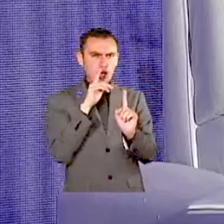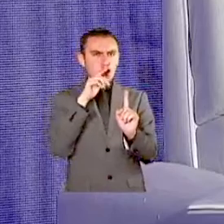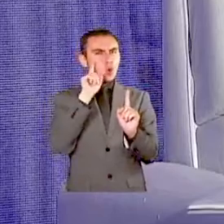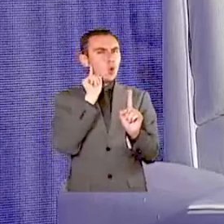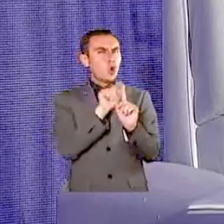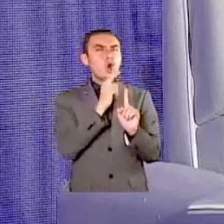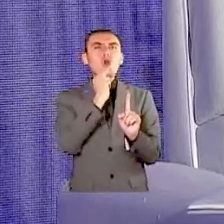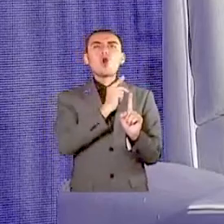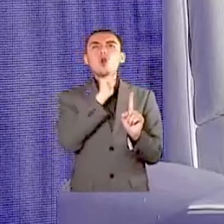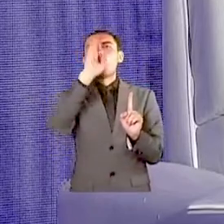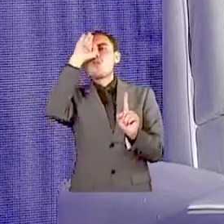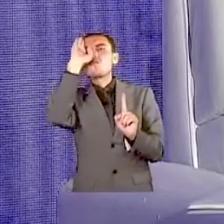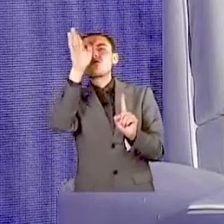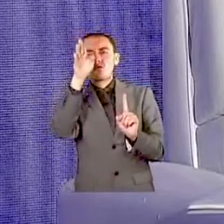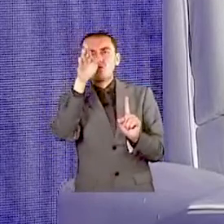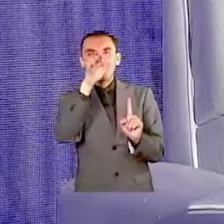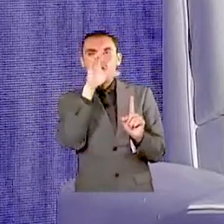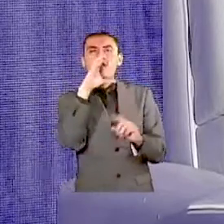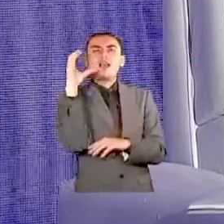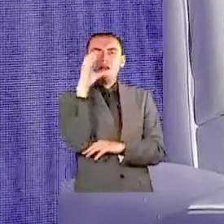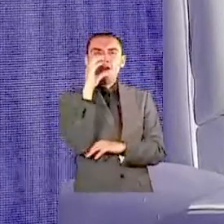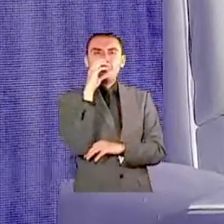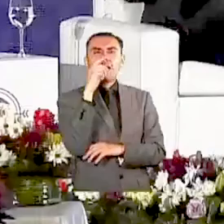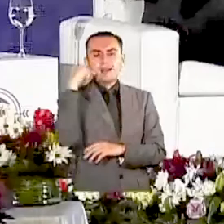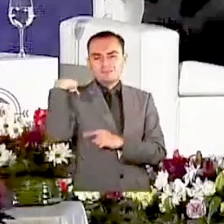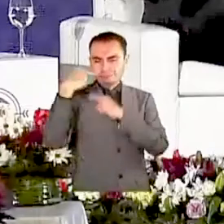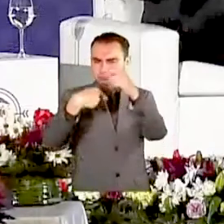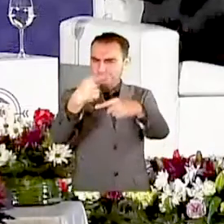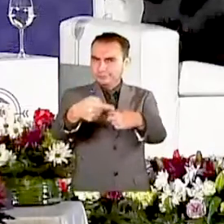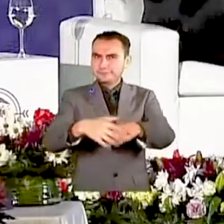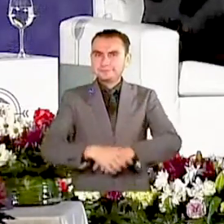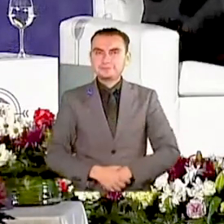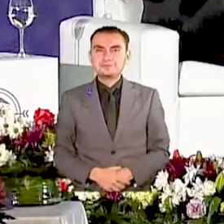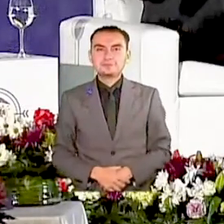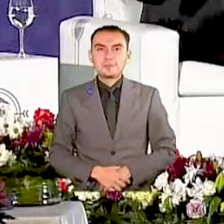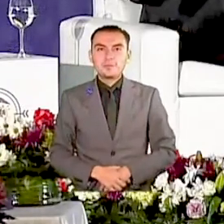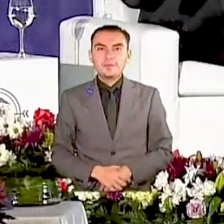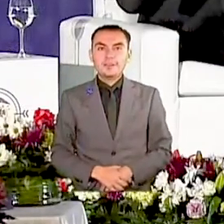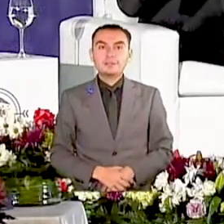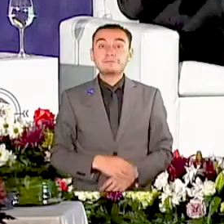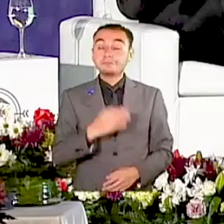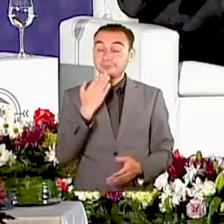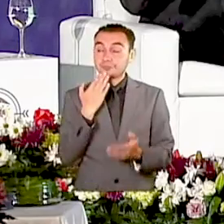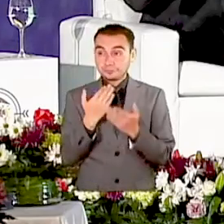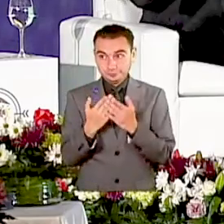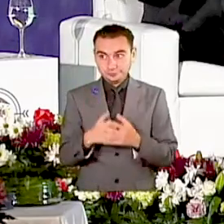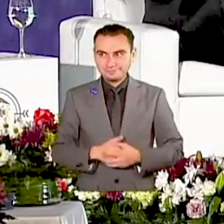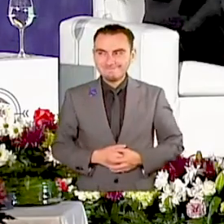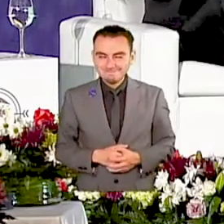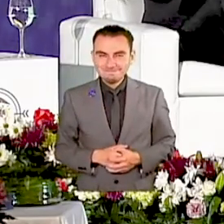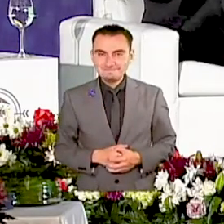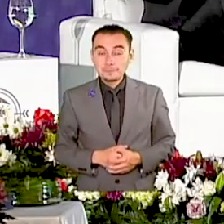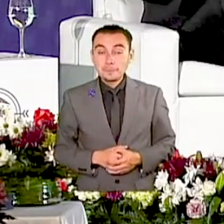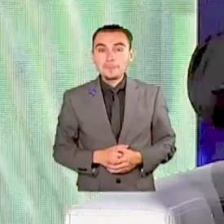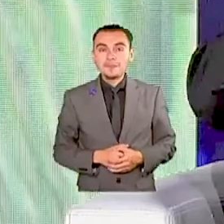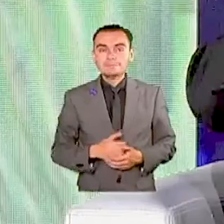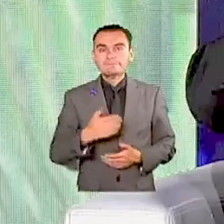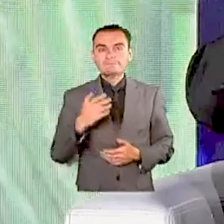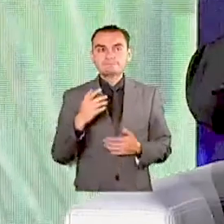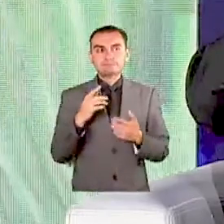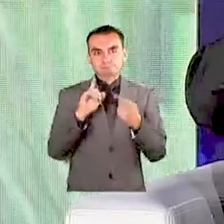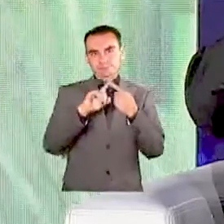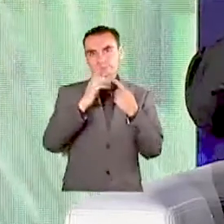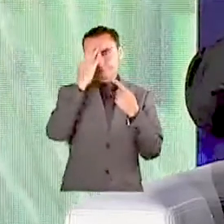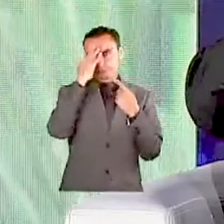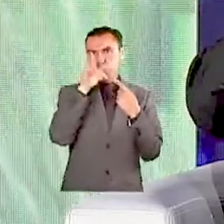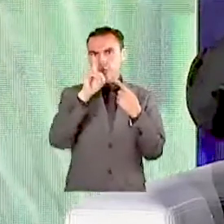futuro a nuestros ciudadanos y a nuestras generaciones. Muchas gracias, señora procuradora. Efectivamente, con su liderazgo y a